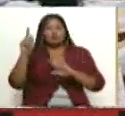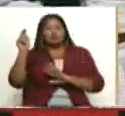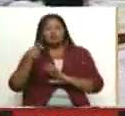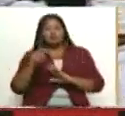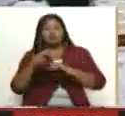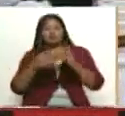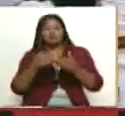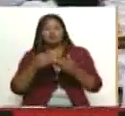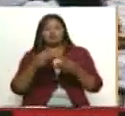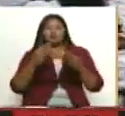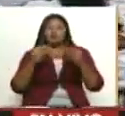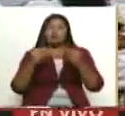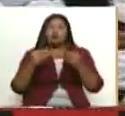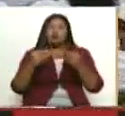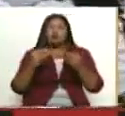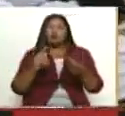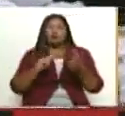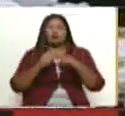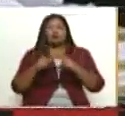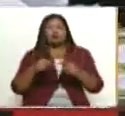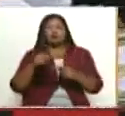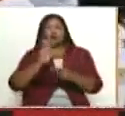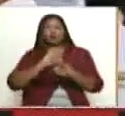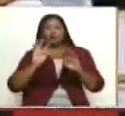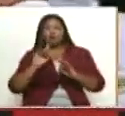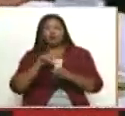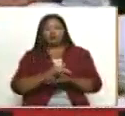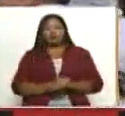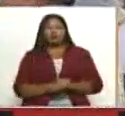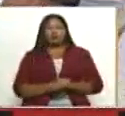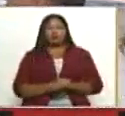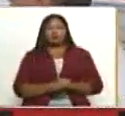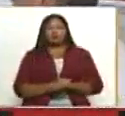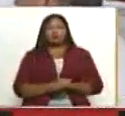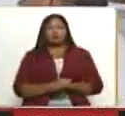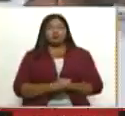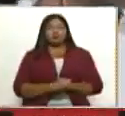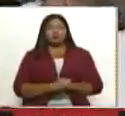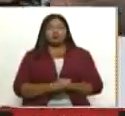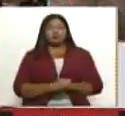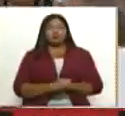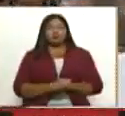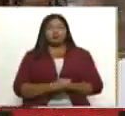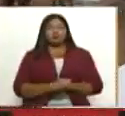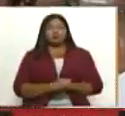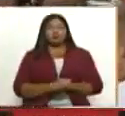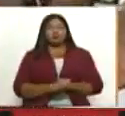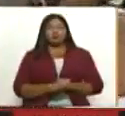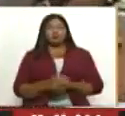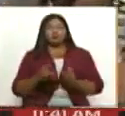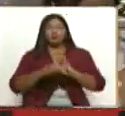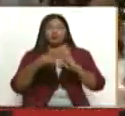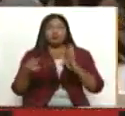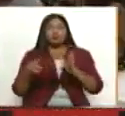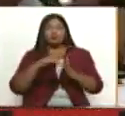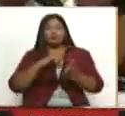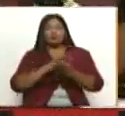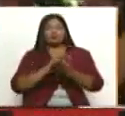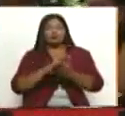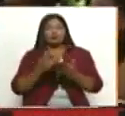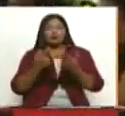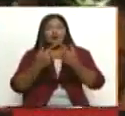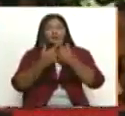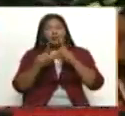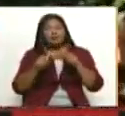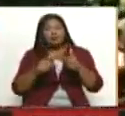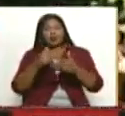y se convierta también en un cese de las actividades que atentan contra los derechos, la tranquilidad y las libertades de las